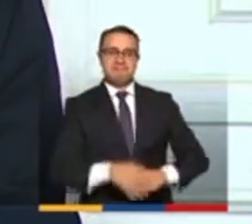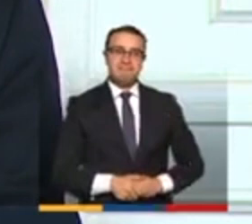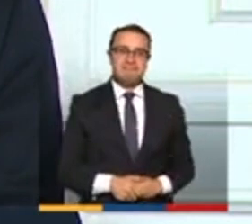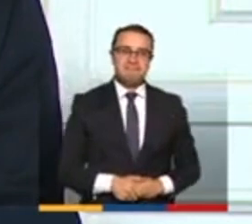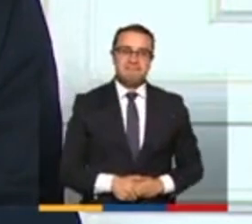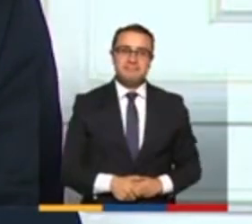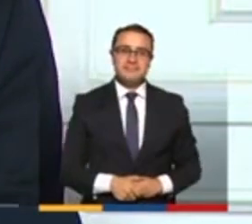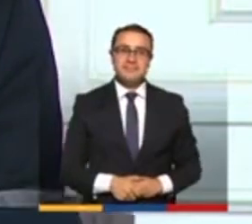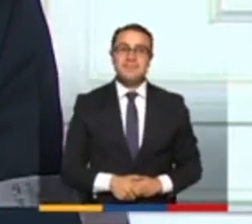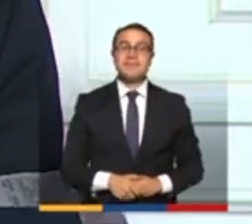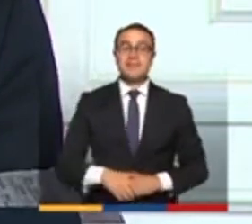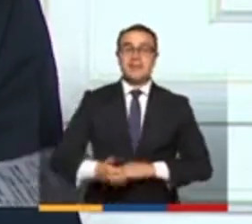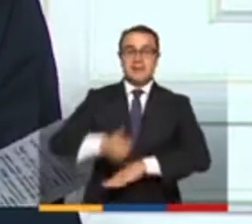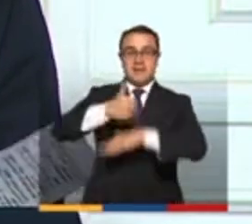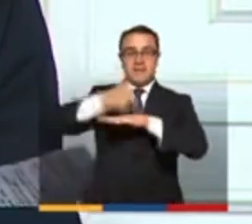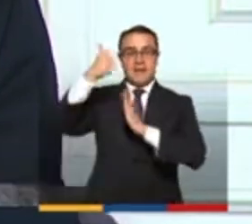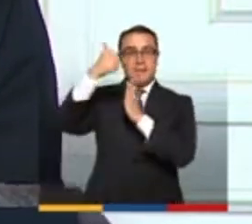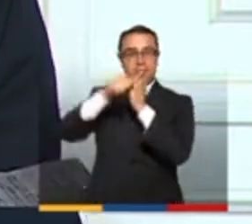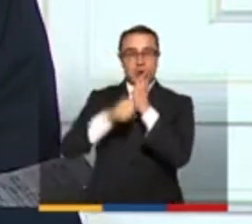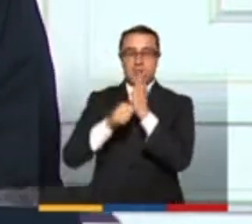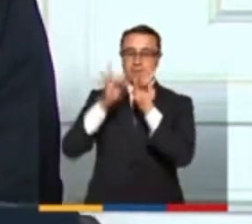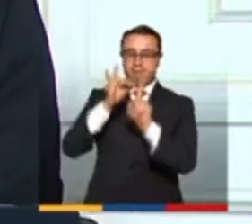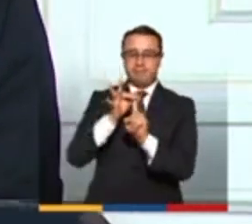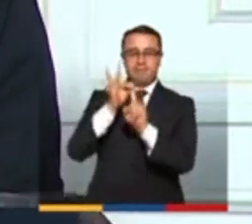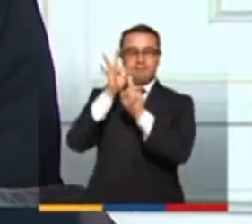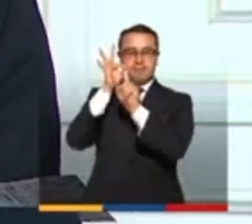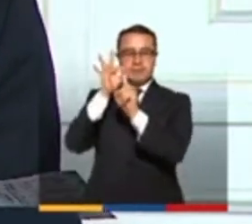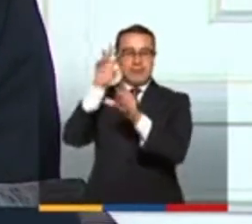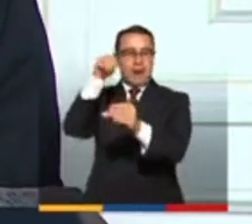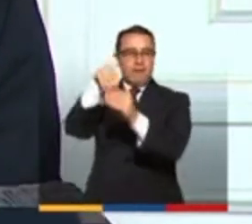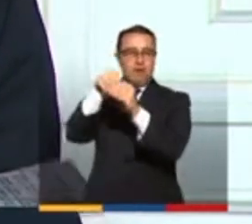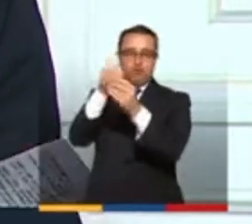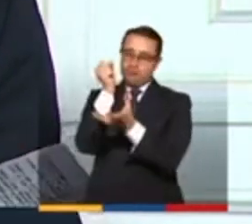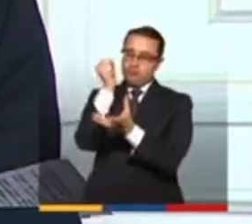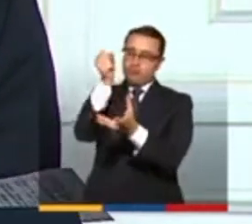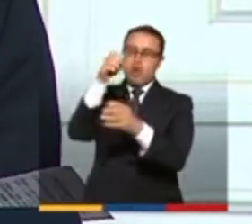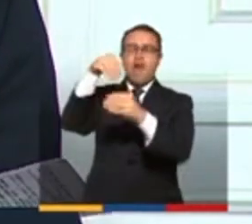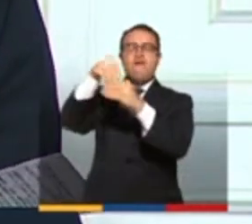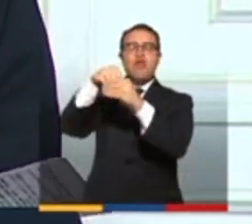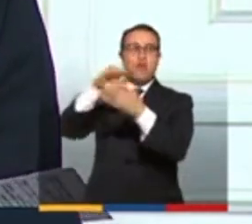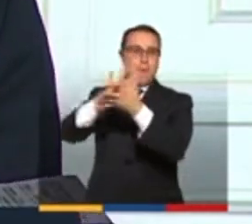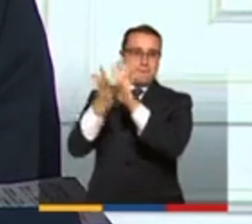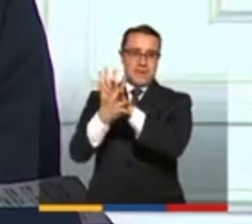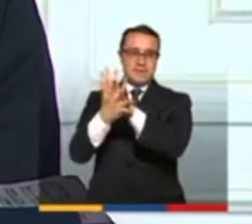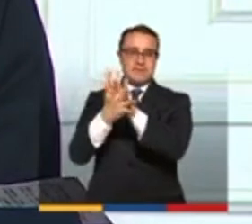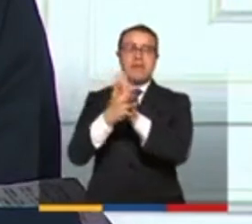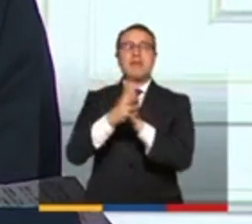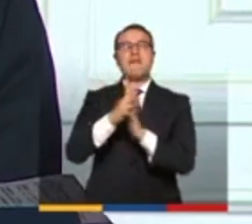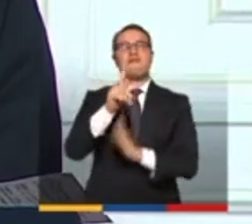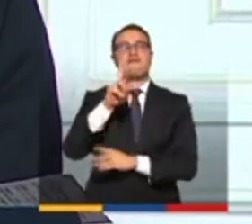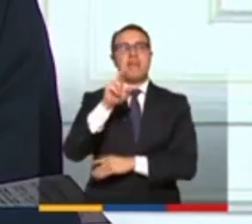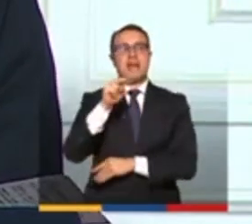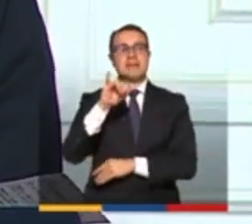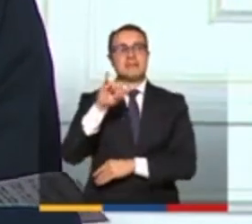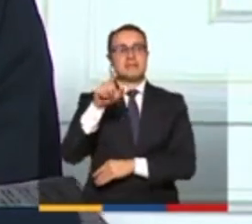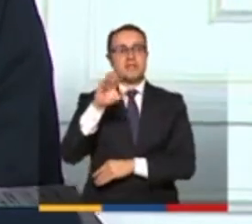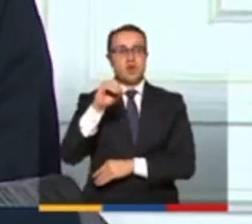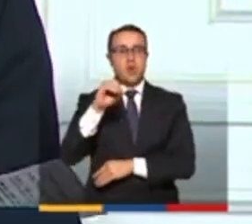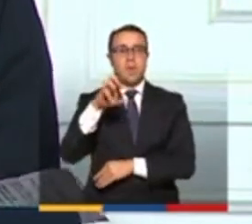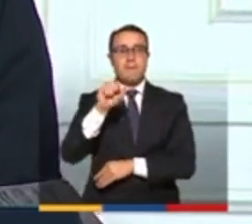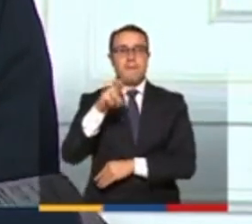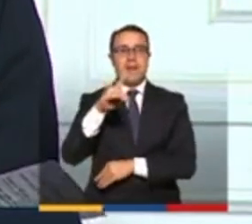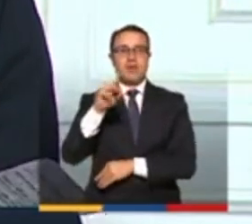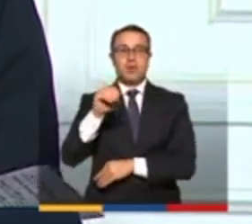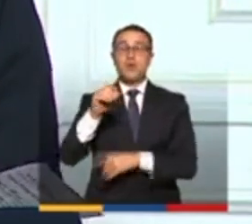Director del Fondo de Programas Especiales para la Paz, Fondo Paz, Pablo Francisco Pardo Velasco, su señora